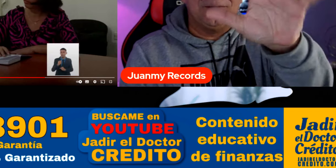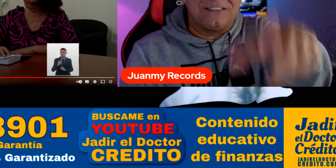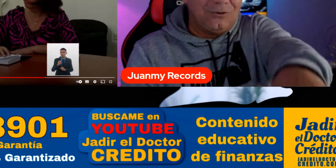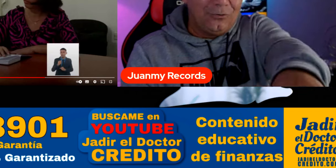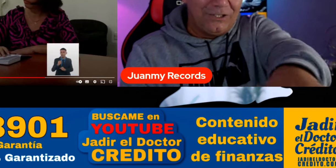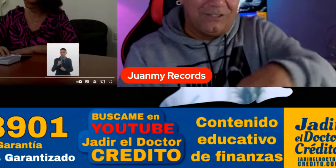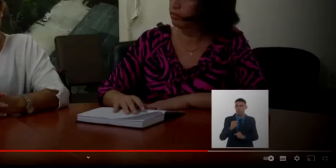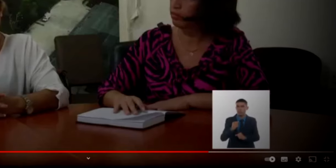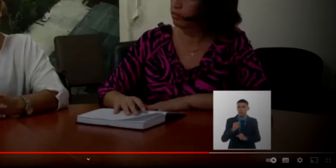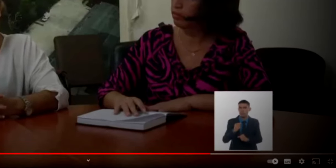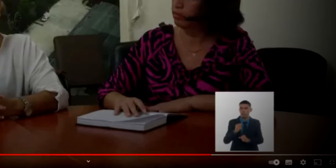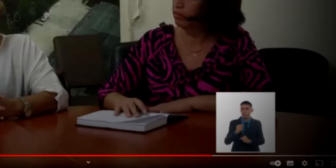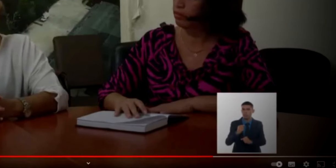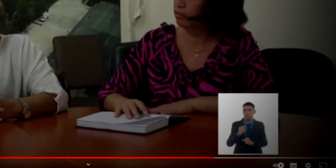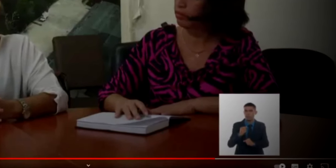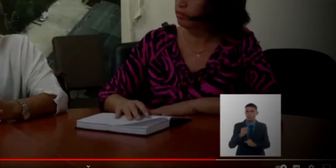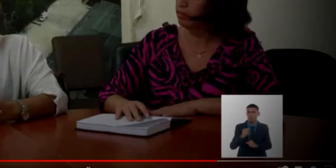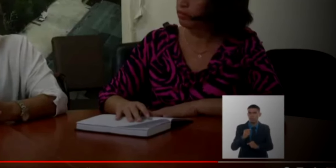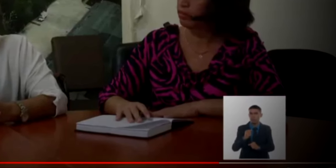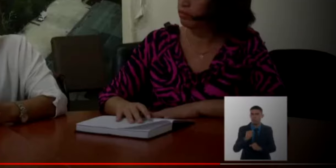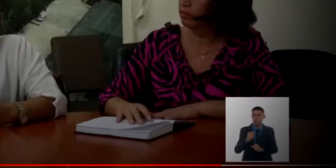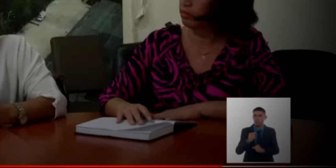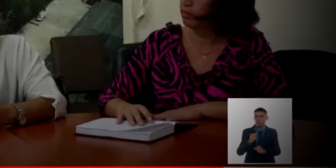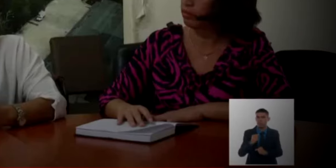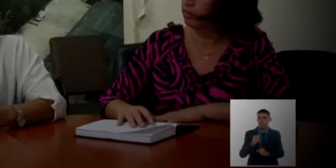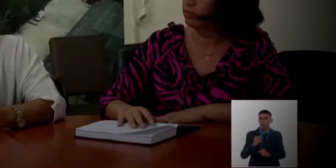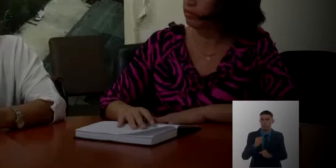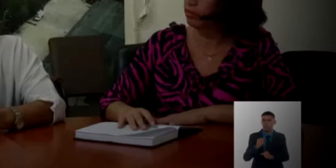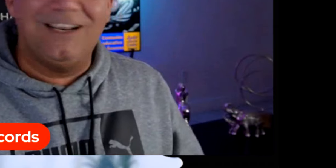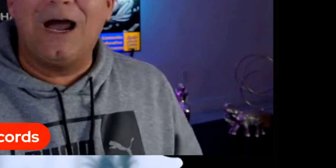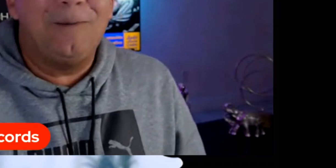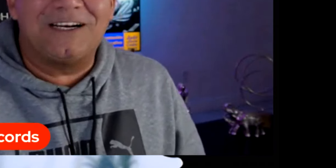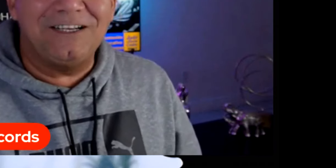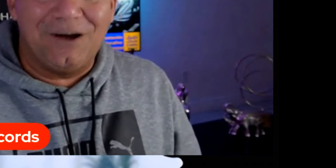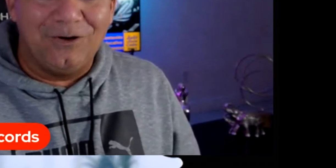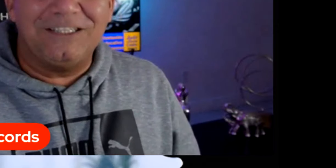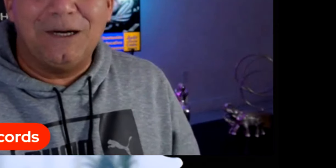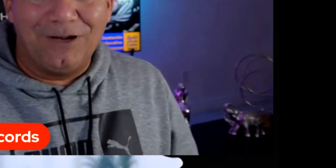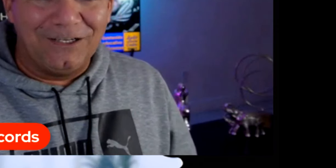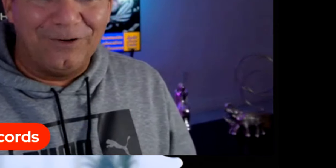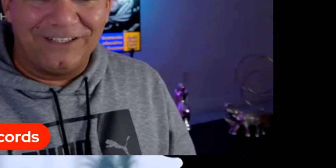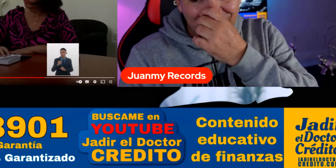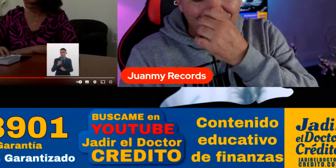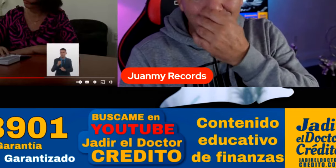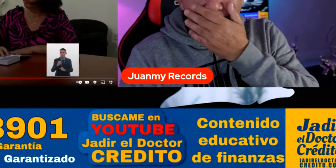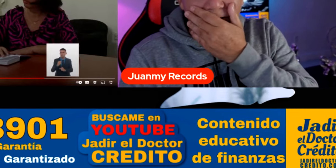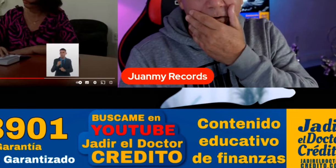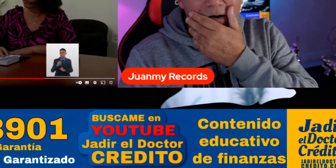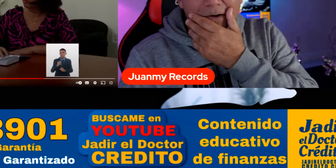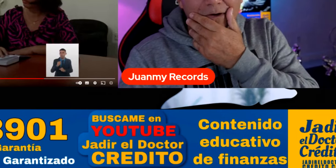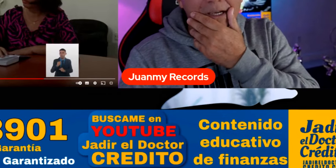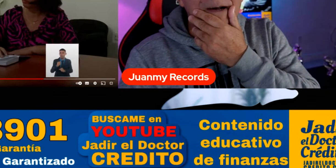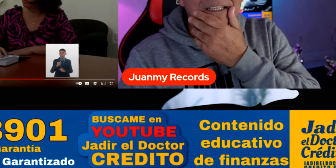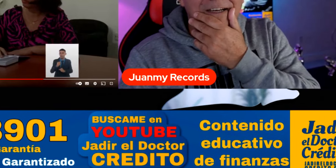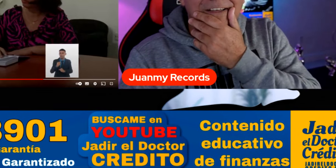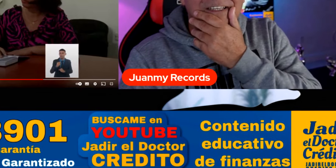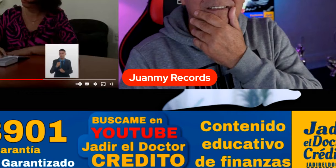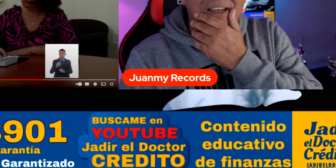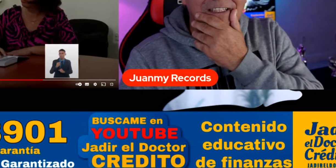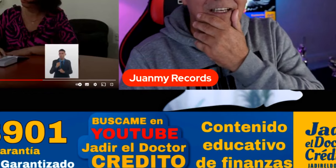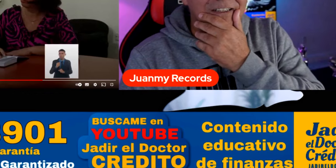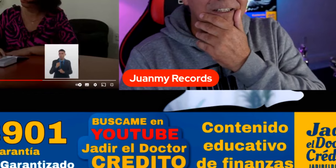leche para 5 días. Fíjate que no están haciendo ni garabato. Una mira a la otra como diciéndole, le damos para arriba o le tiramos la libreta. Dios mío, caballero, qué manera